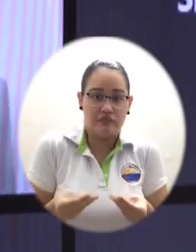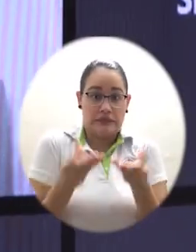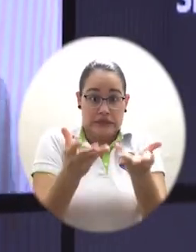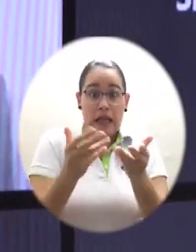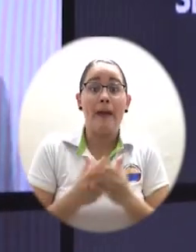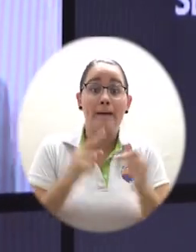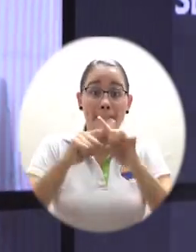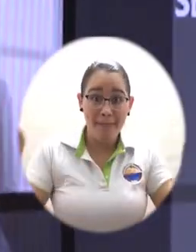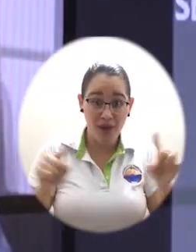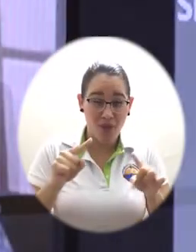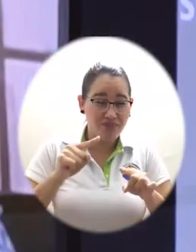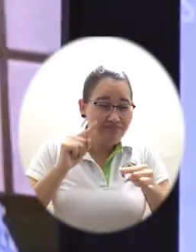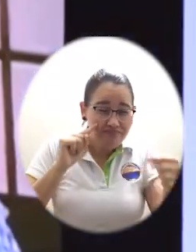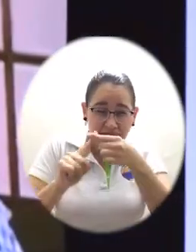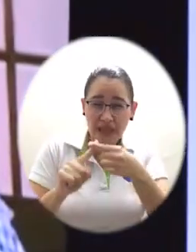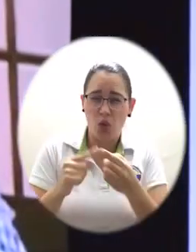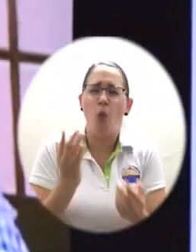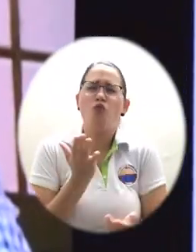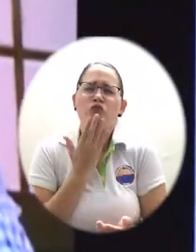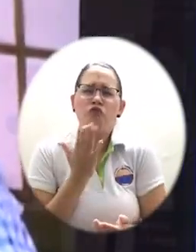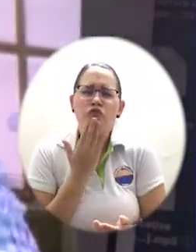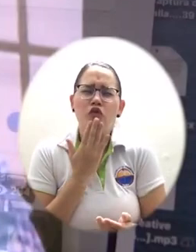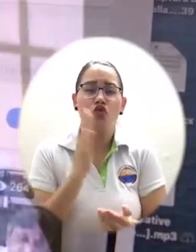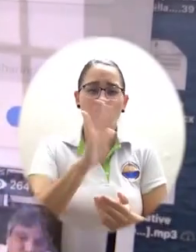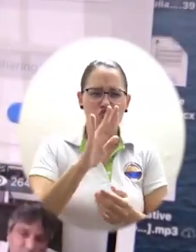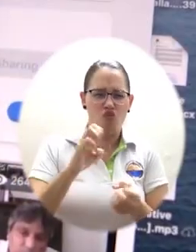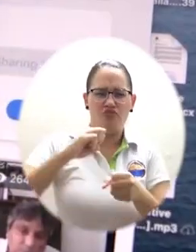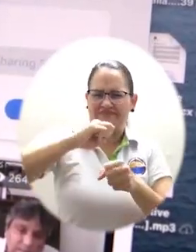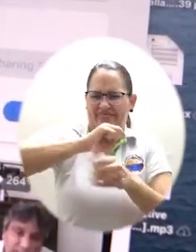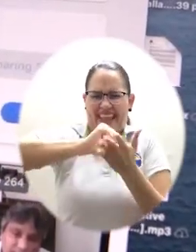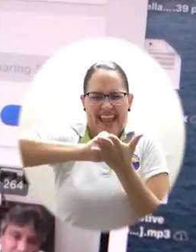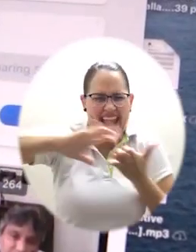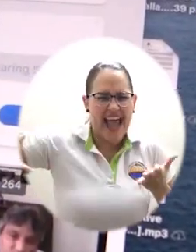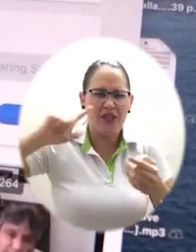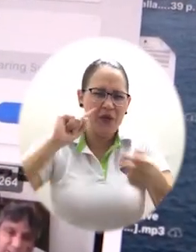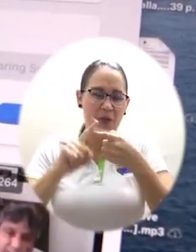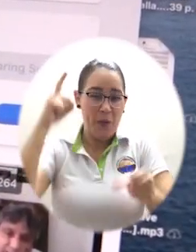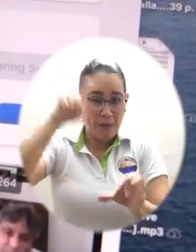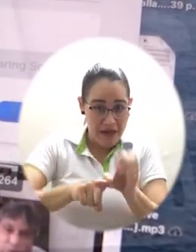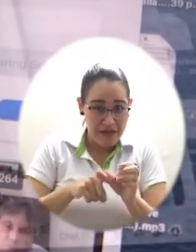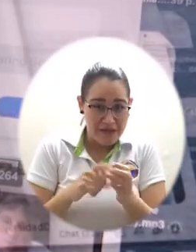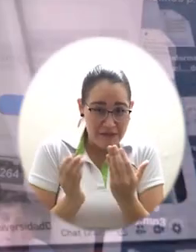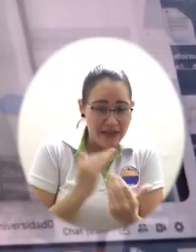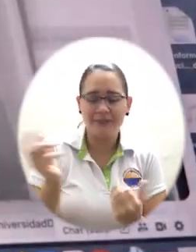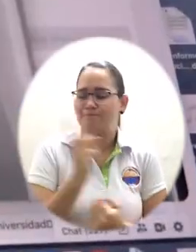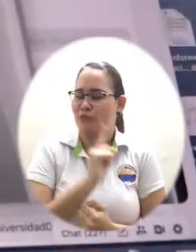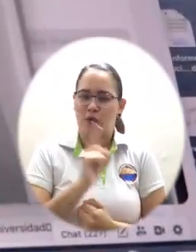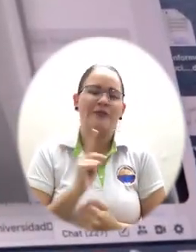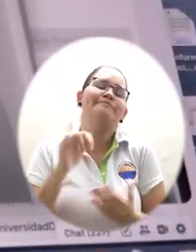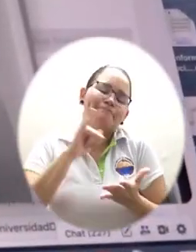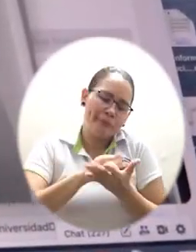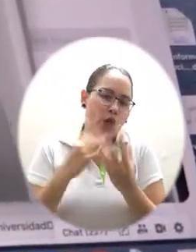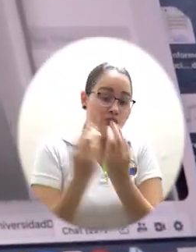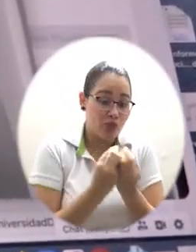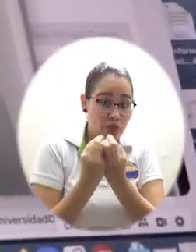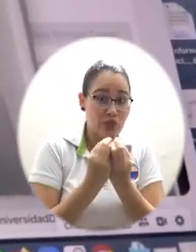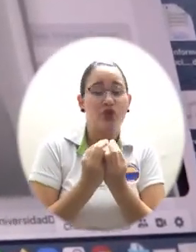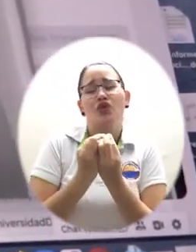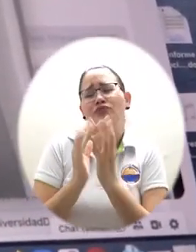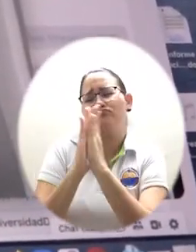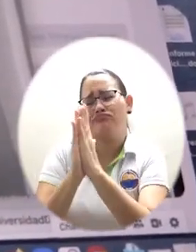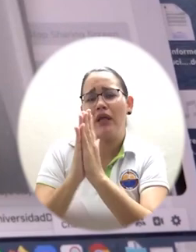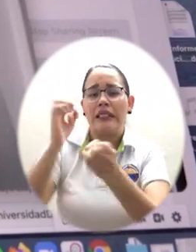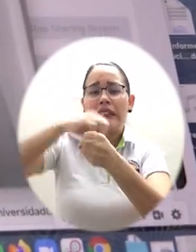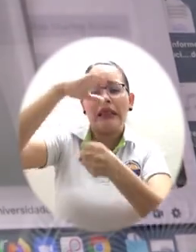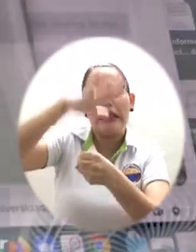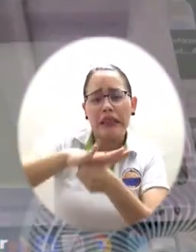institución. Es así que el pleno de consejero se vio motivado a solicitar al distrito de Santa Marta y la gobernación del Magdalena su contribución a este